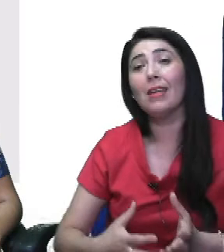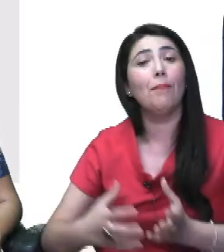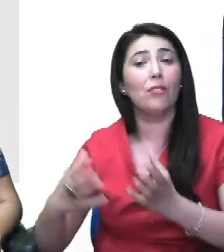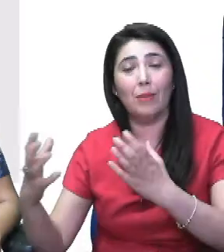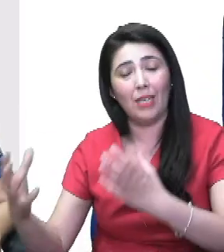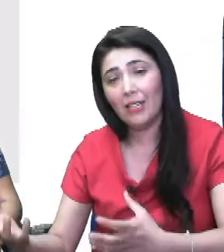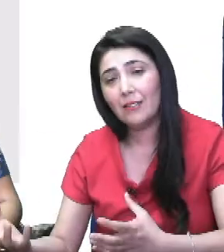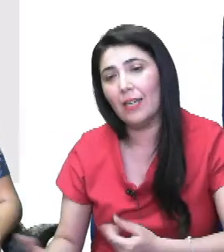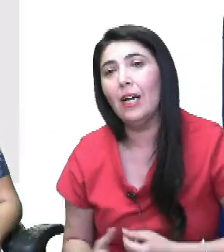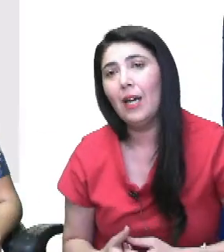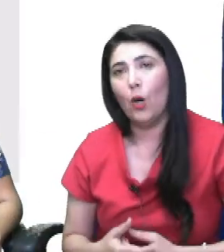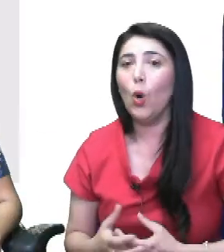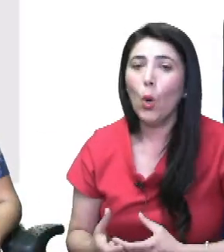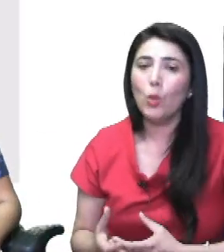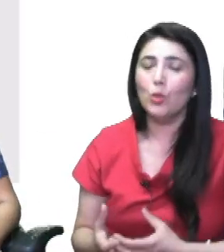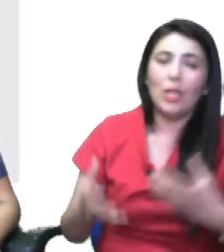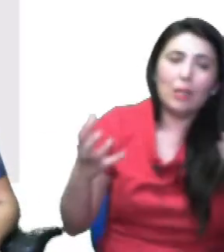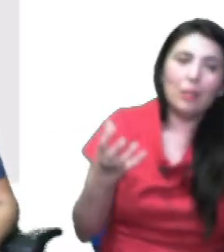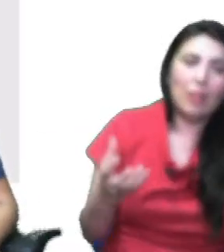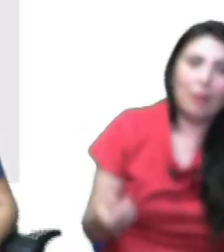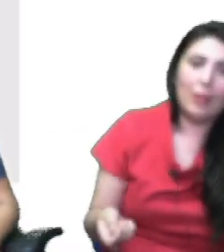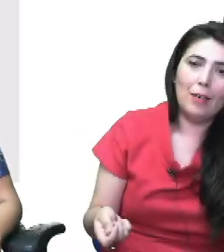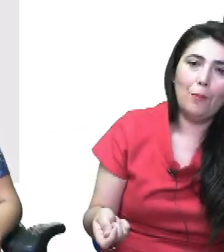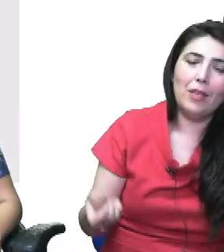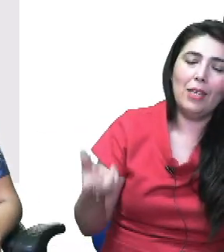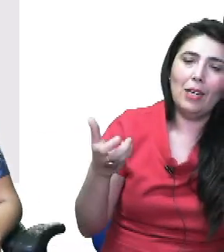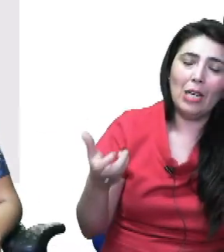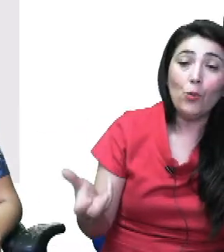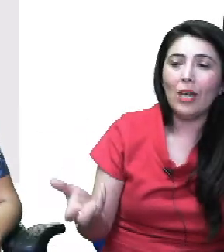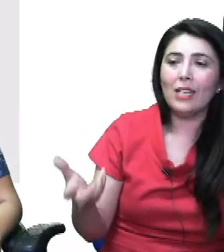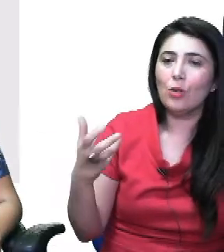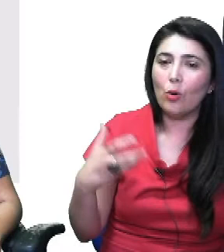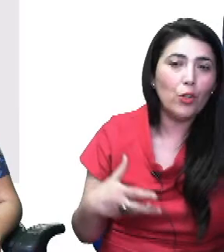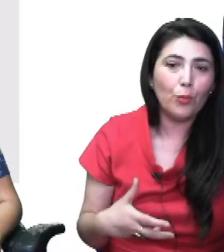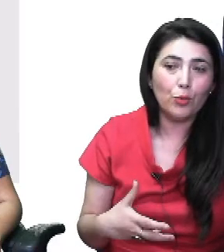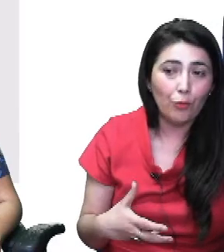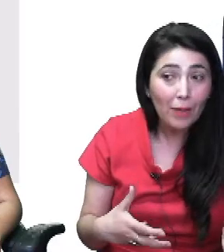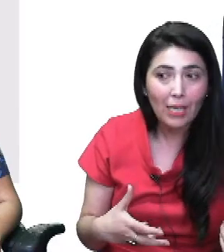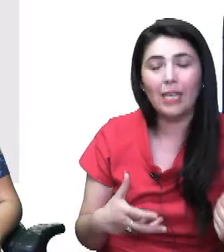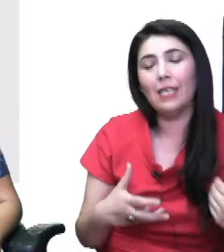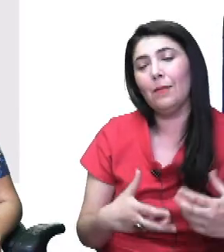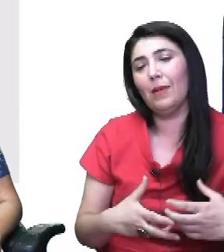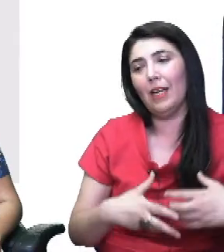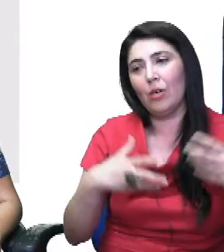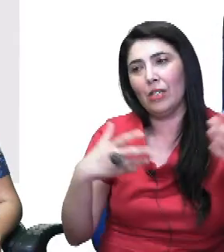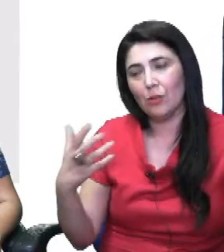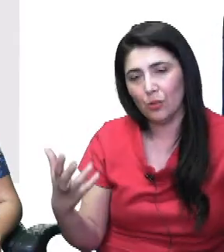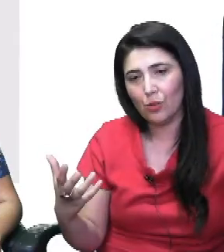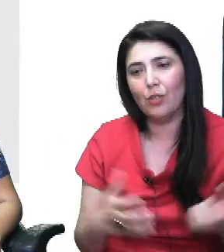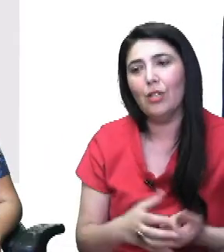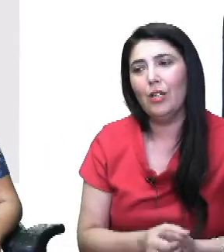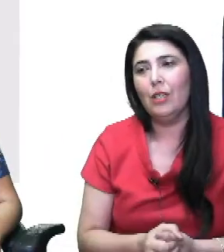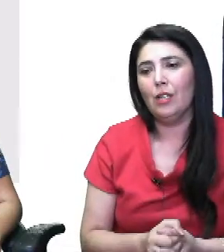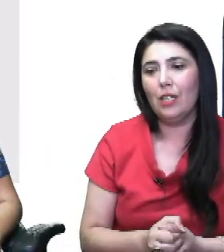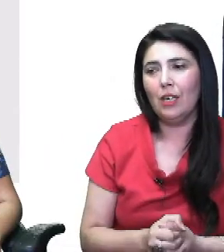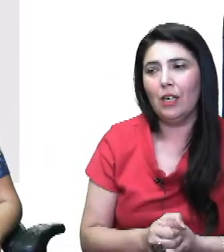deben vivir en barrios de emergencia o se deben pedir ayuda y son acogidos por su familia y terminan en una